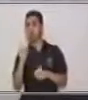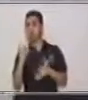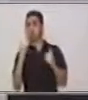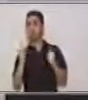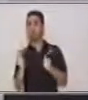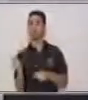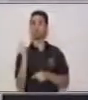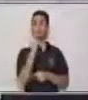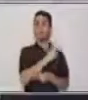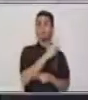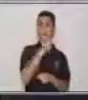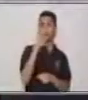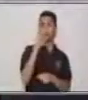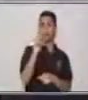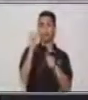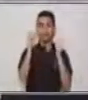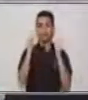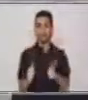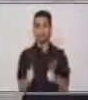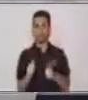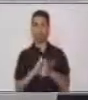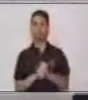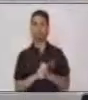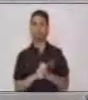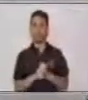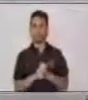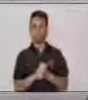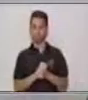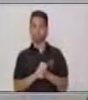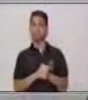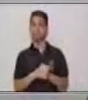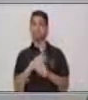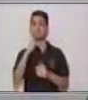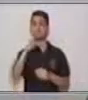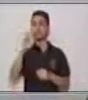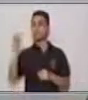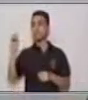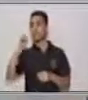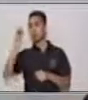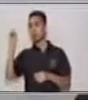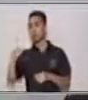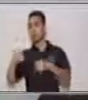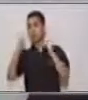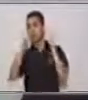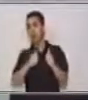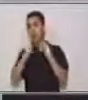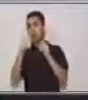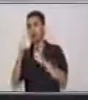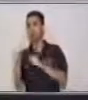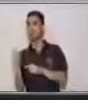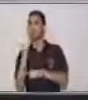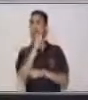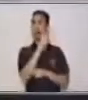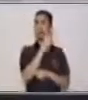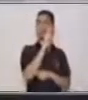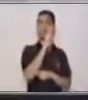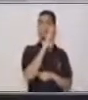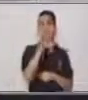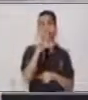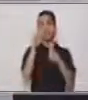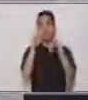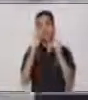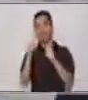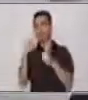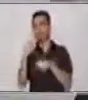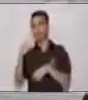alumnos? 20 alumnos, ¿verdad? Y el 100% de los alumnos son 25, porque